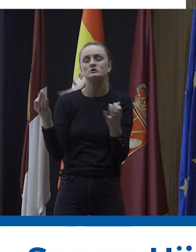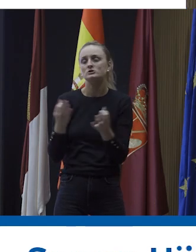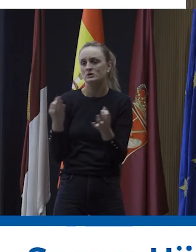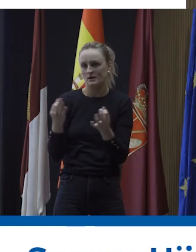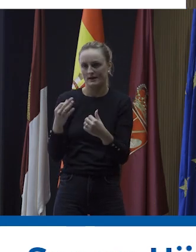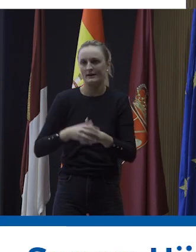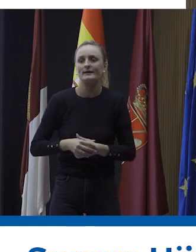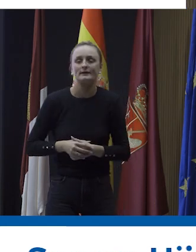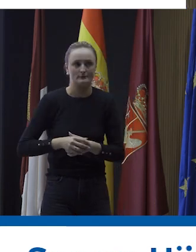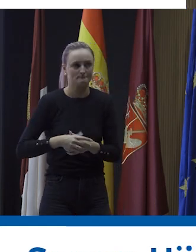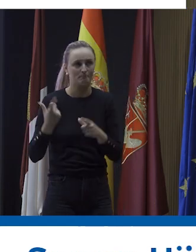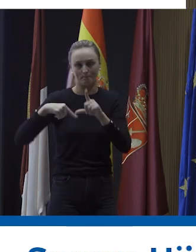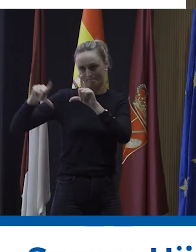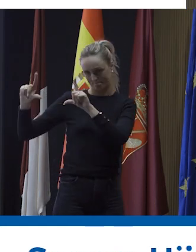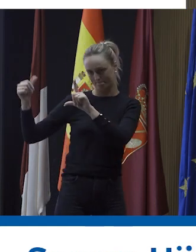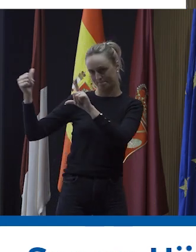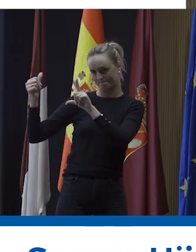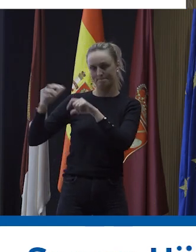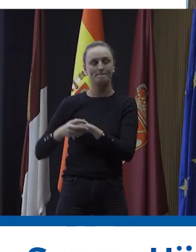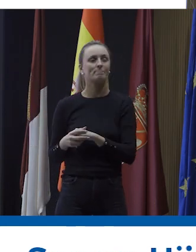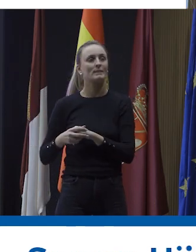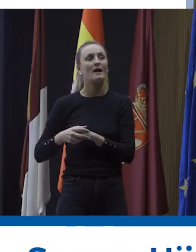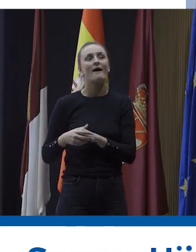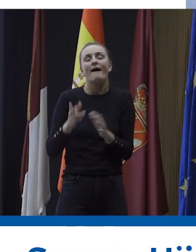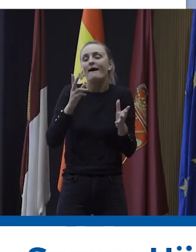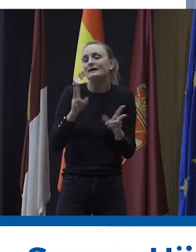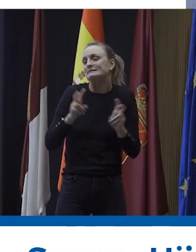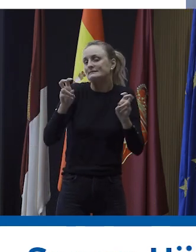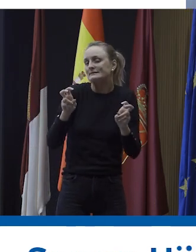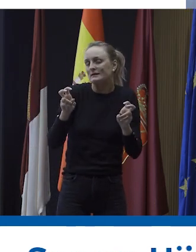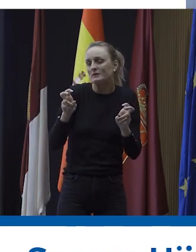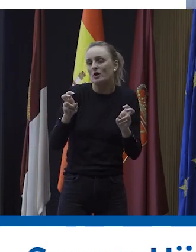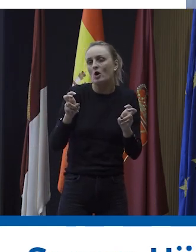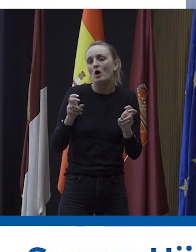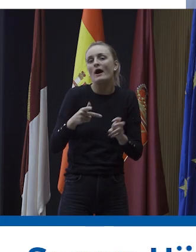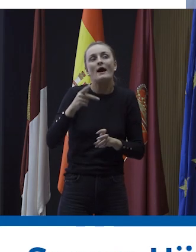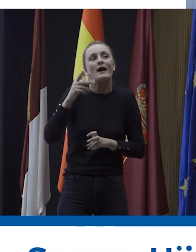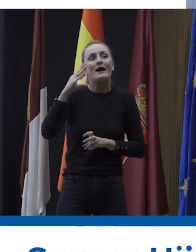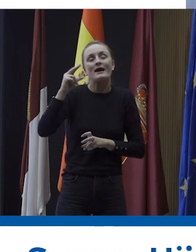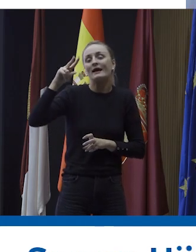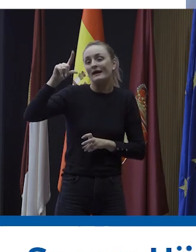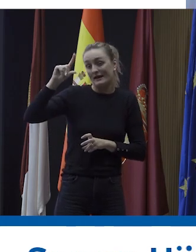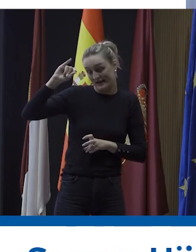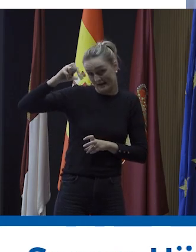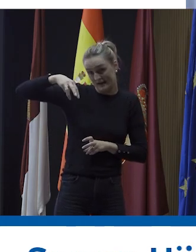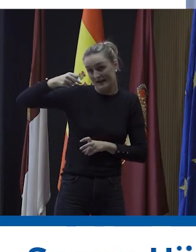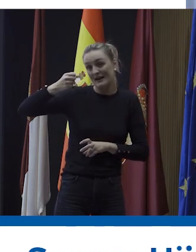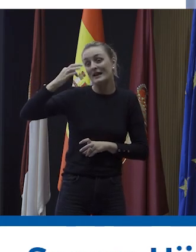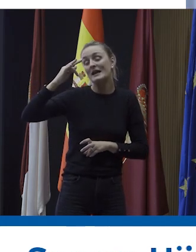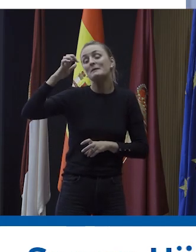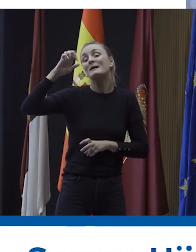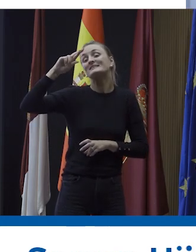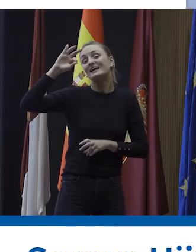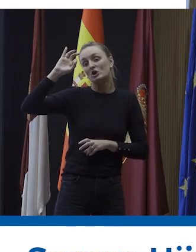perimenopausia, la menopausia y la posmenopausia. Hay que hablar, el término se denomina climaterio, es decir, el paso de que una mujer